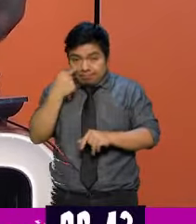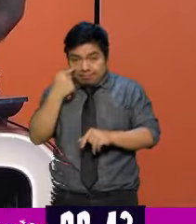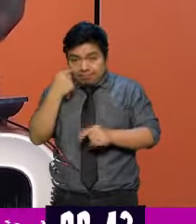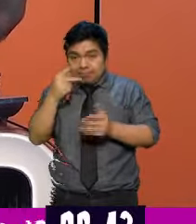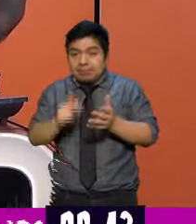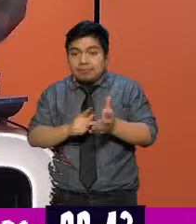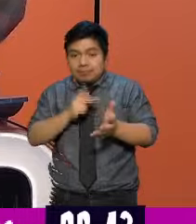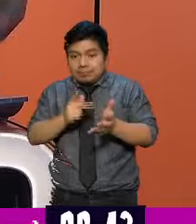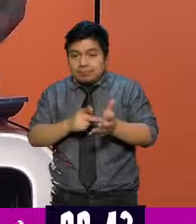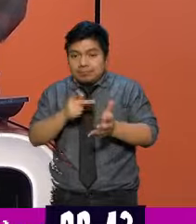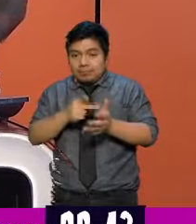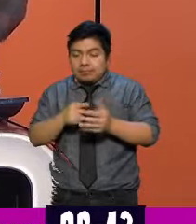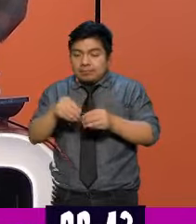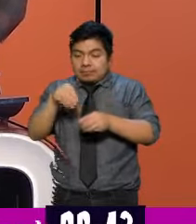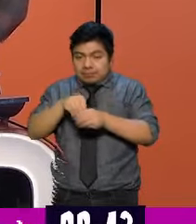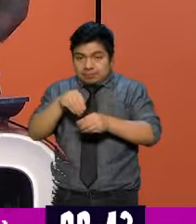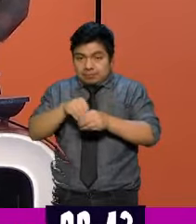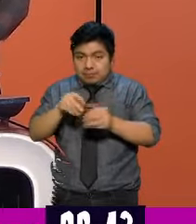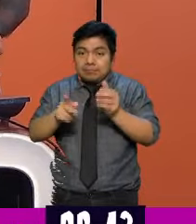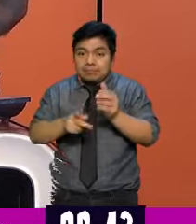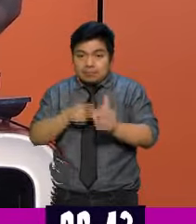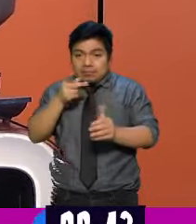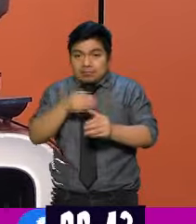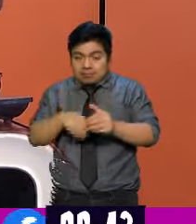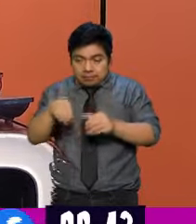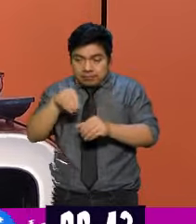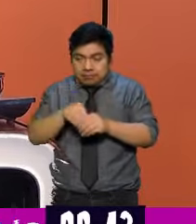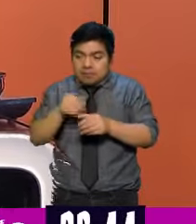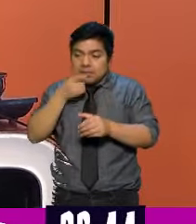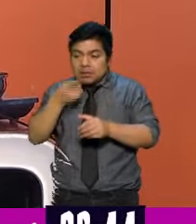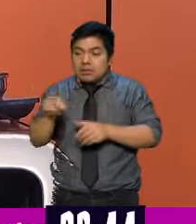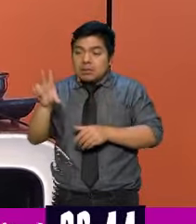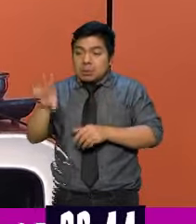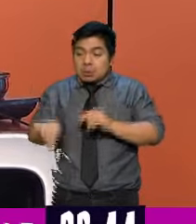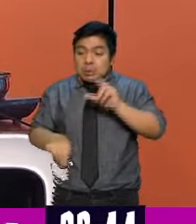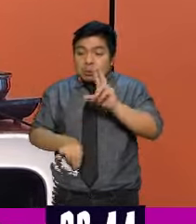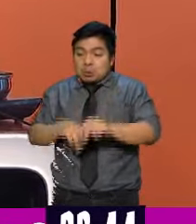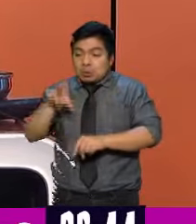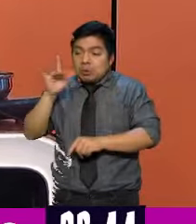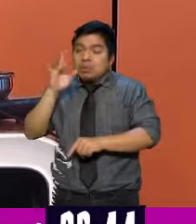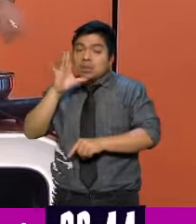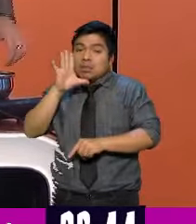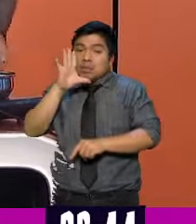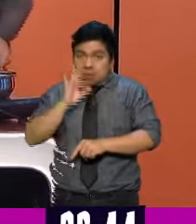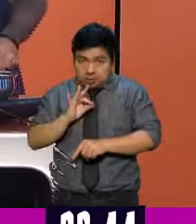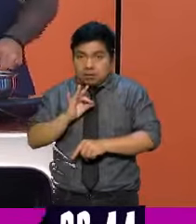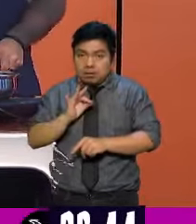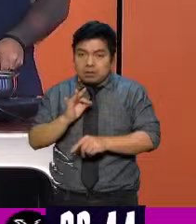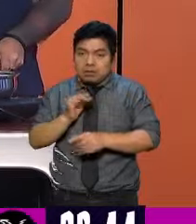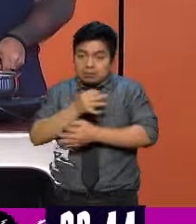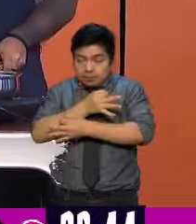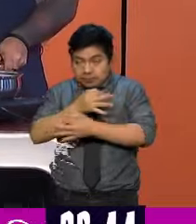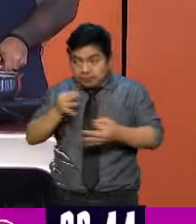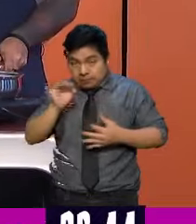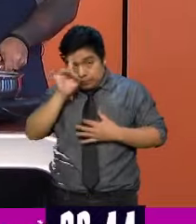vuelvan a ingresar su contraseña y aunque la ingresen bien, les va a decir que está equivocada. Abusados. Aprovechemos para dar un